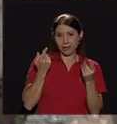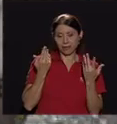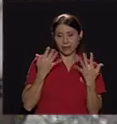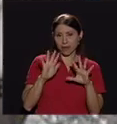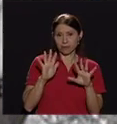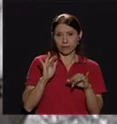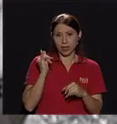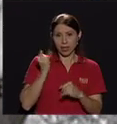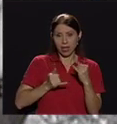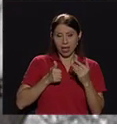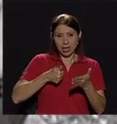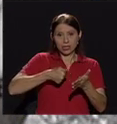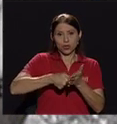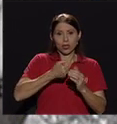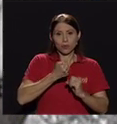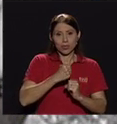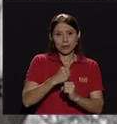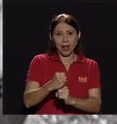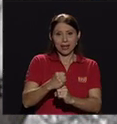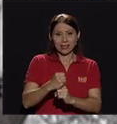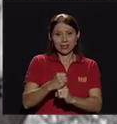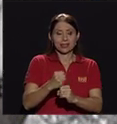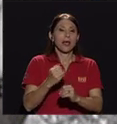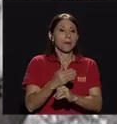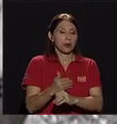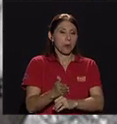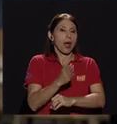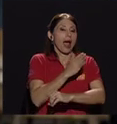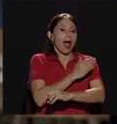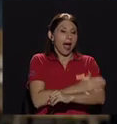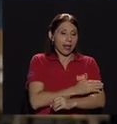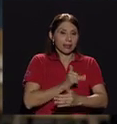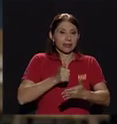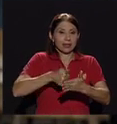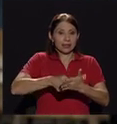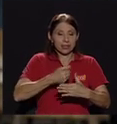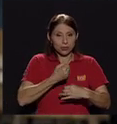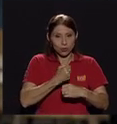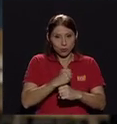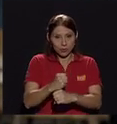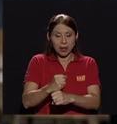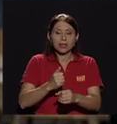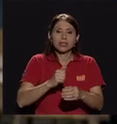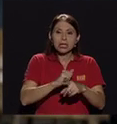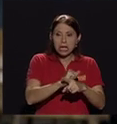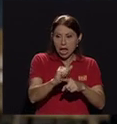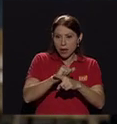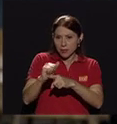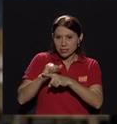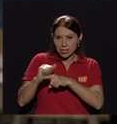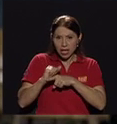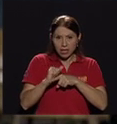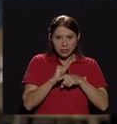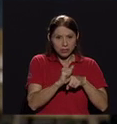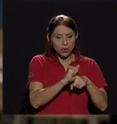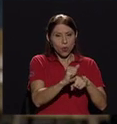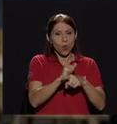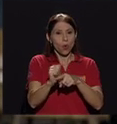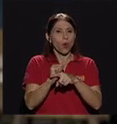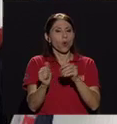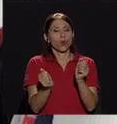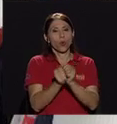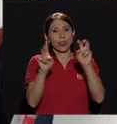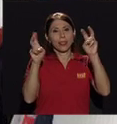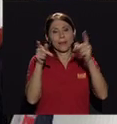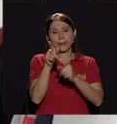elecciones municipales. Previo a las elecciones municipales se les da capacitación, en temas